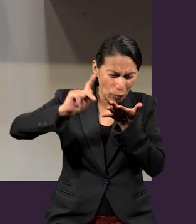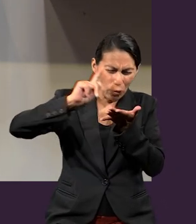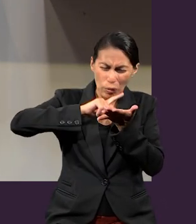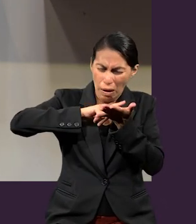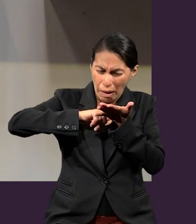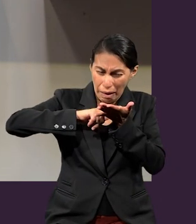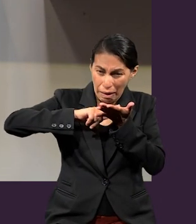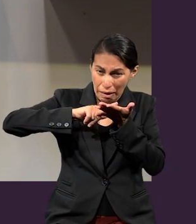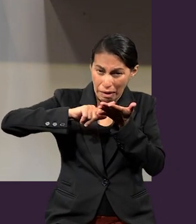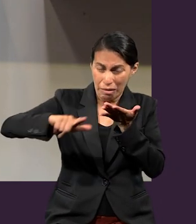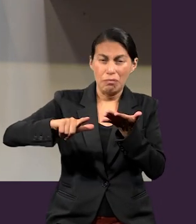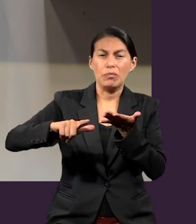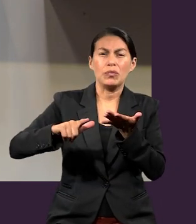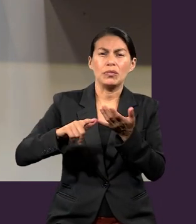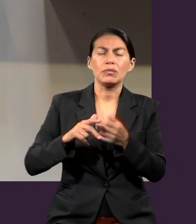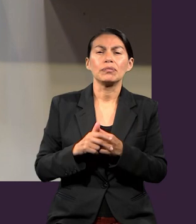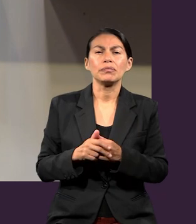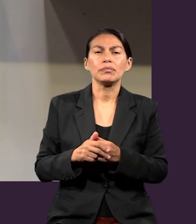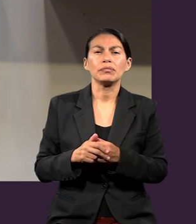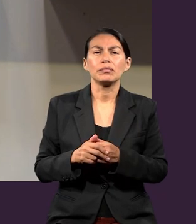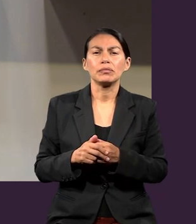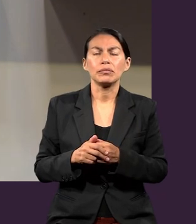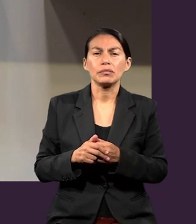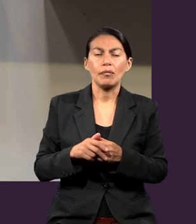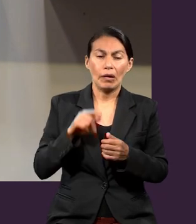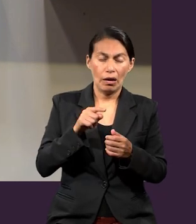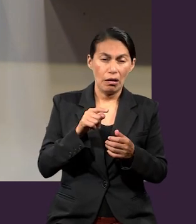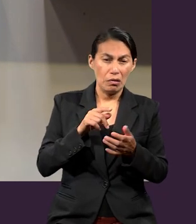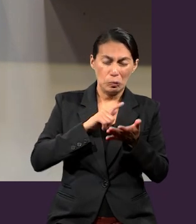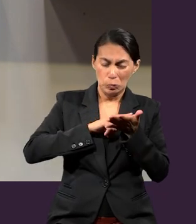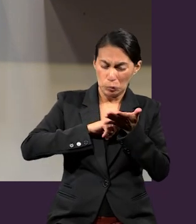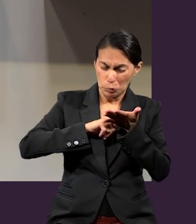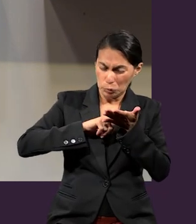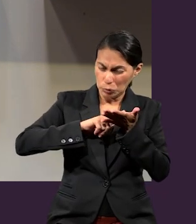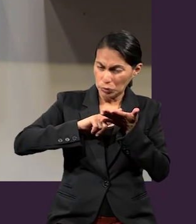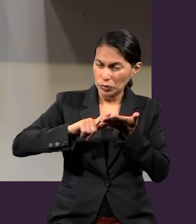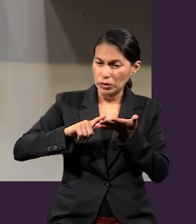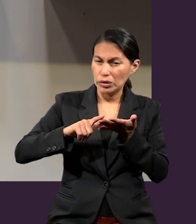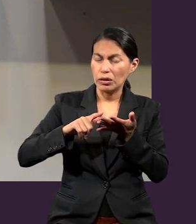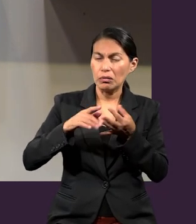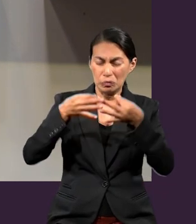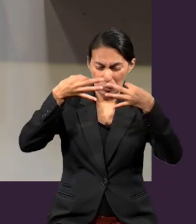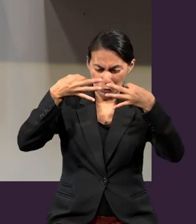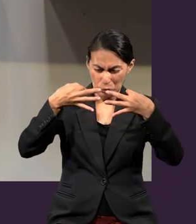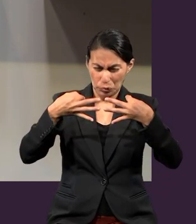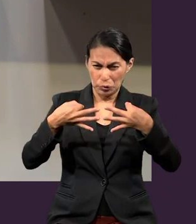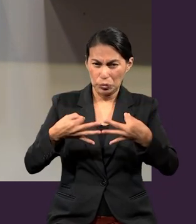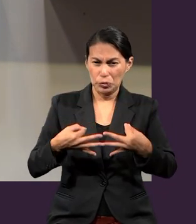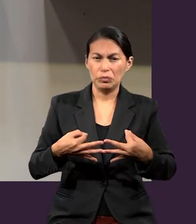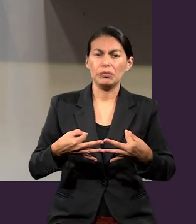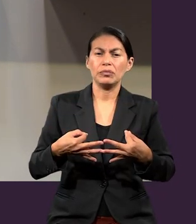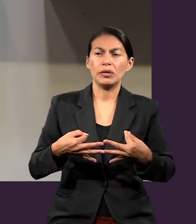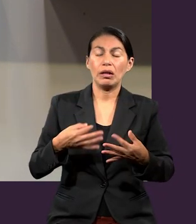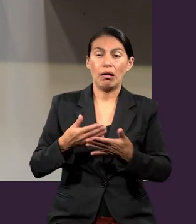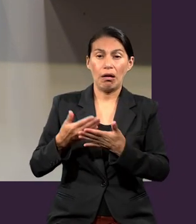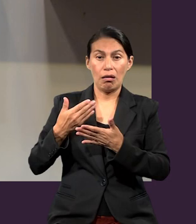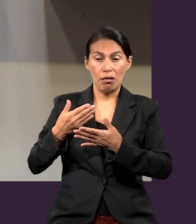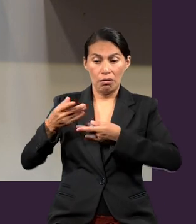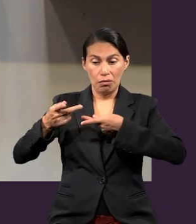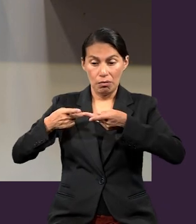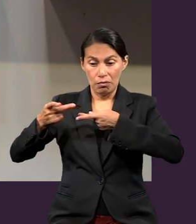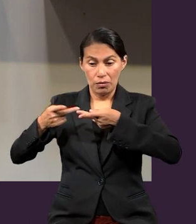debía de haber ninguna imperfección. Debe de ser puro. Y debía de ser